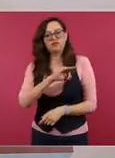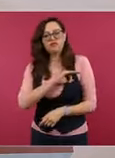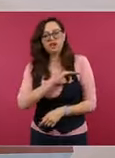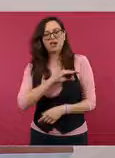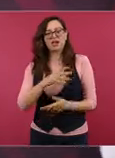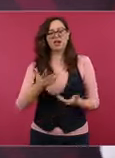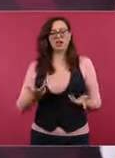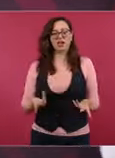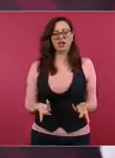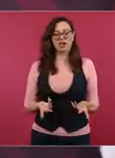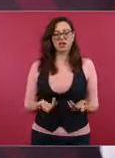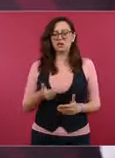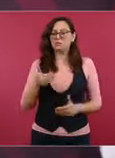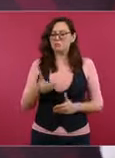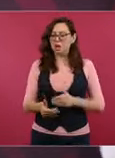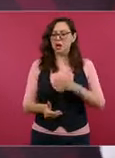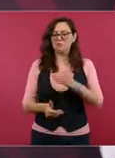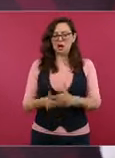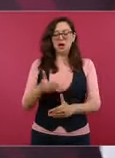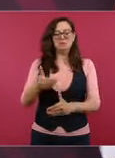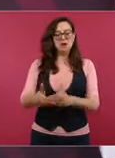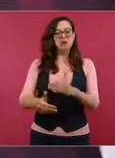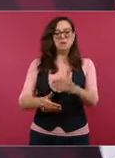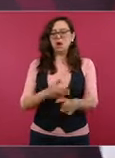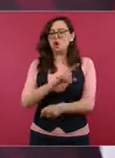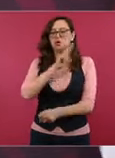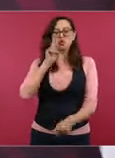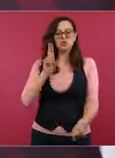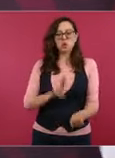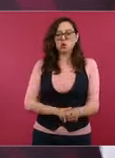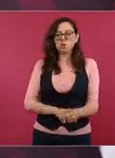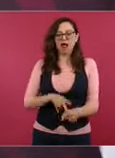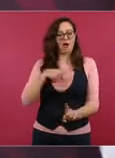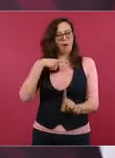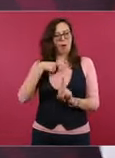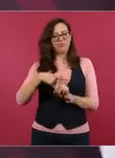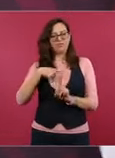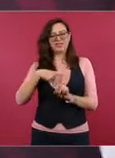Y así va a ser. Yo soy optimista.